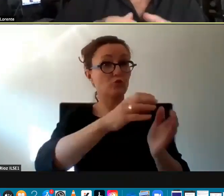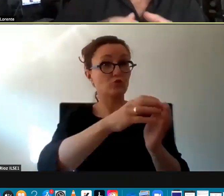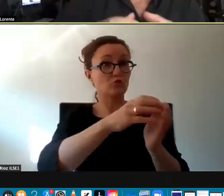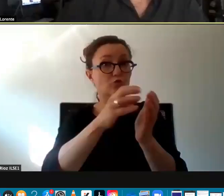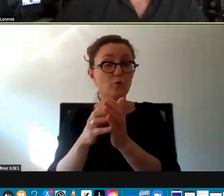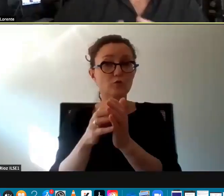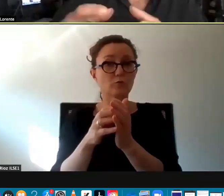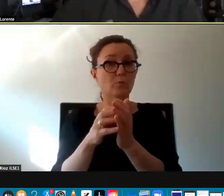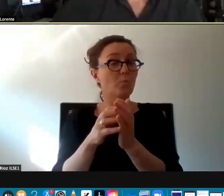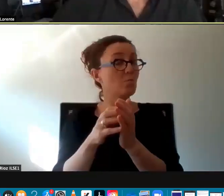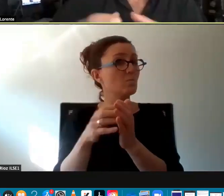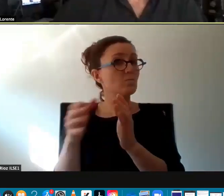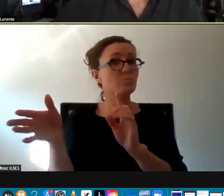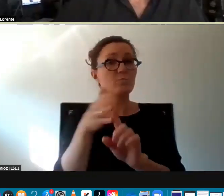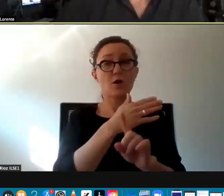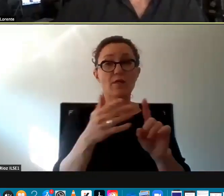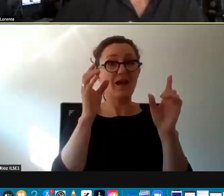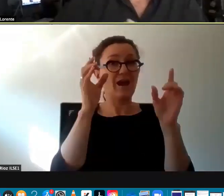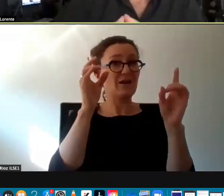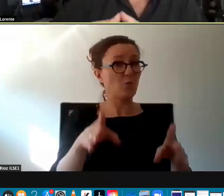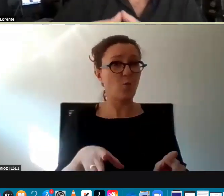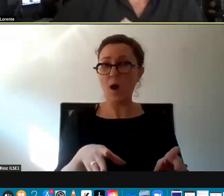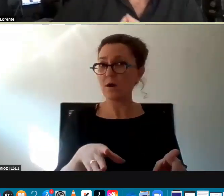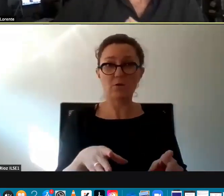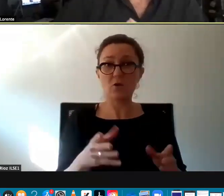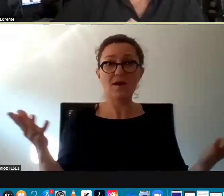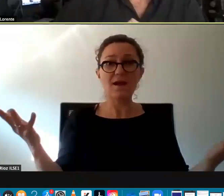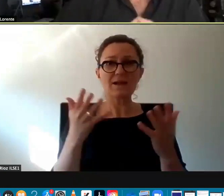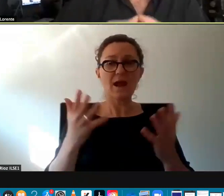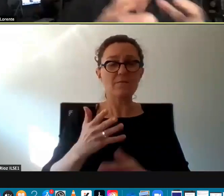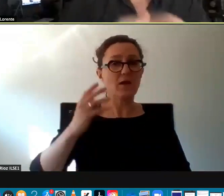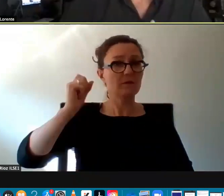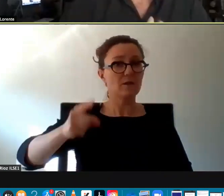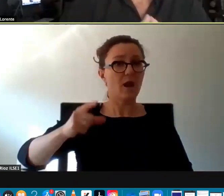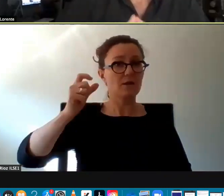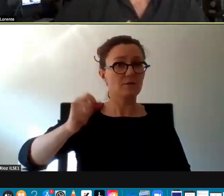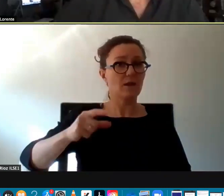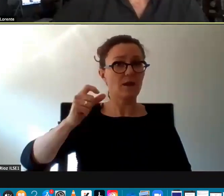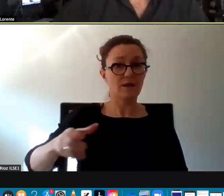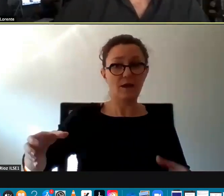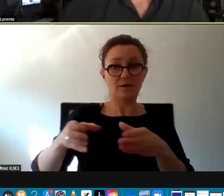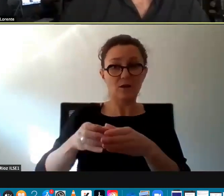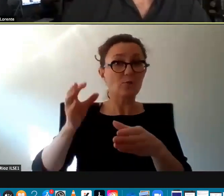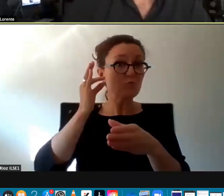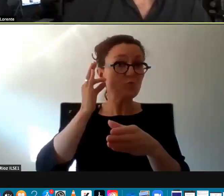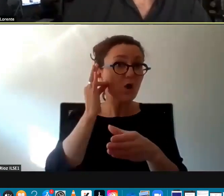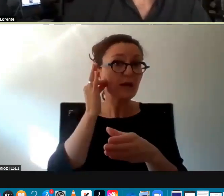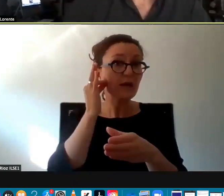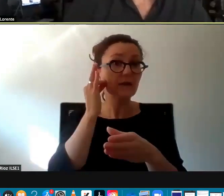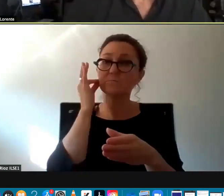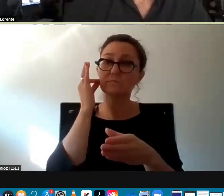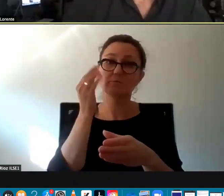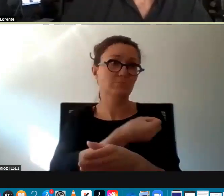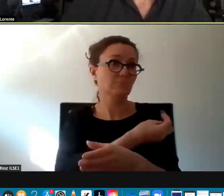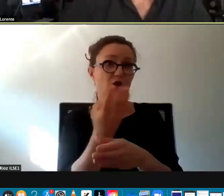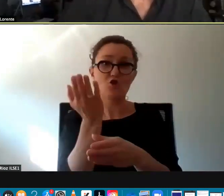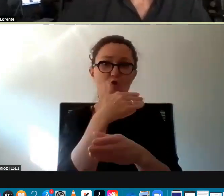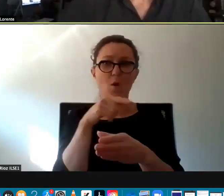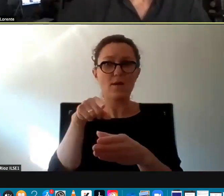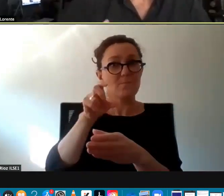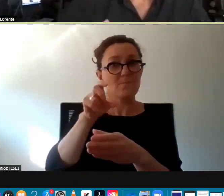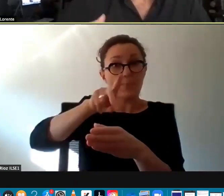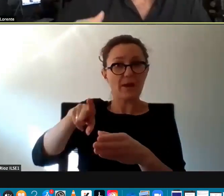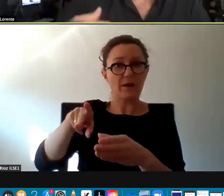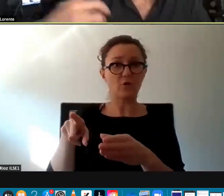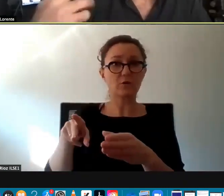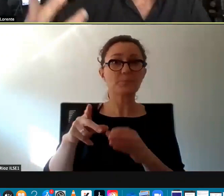mujeres, sufre una violencia tan grave y sistemática como lo sufren las mujeres dentro de las relaciones de pareja. Por lo tanto, la